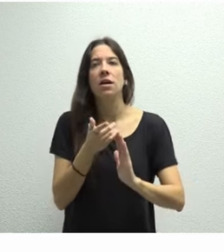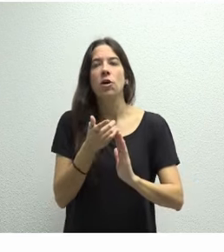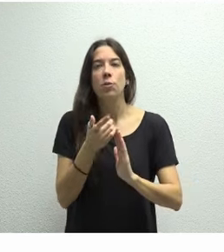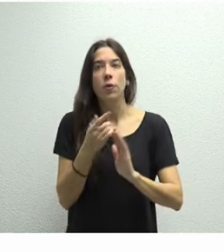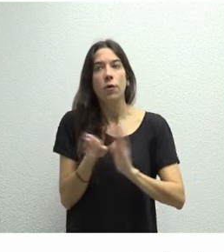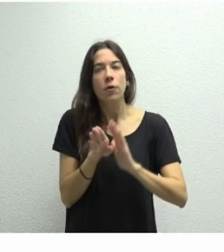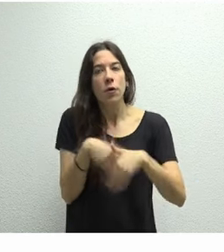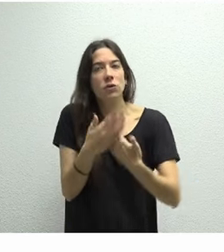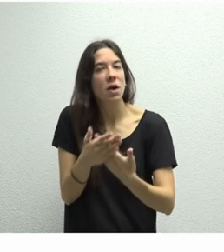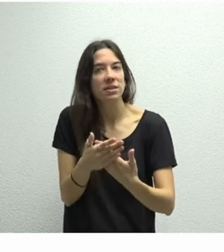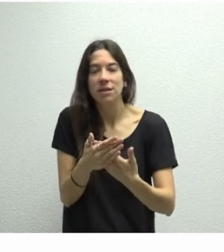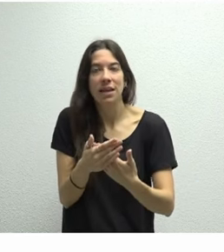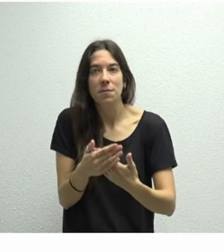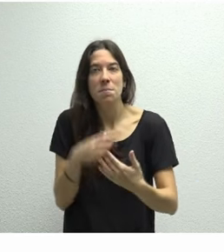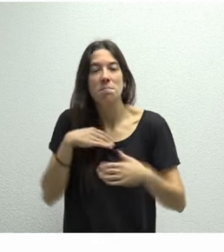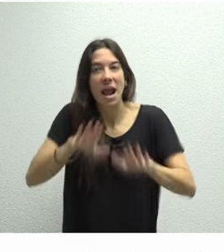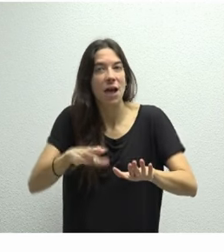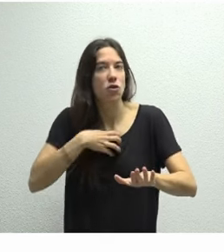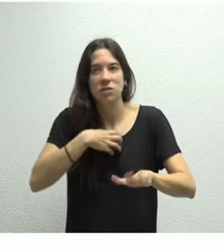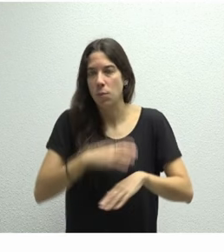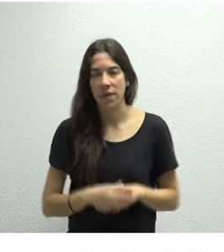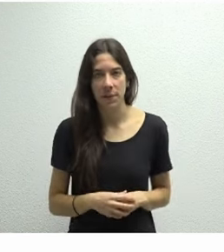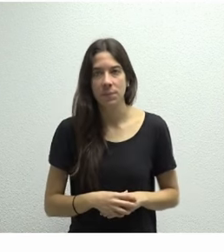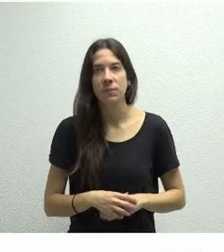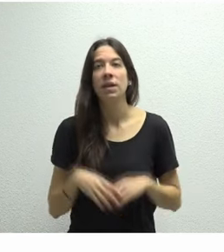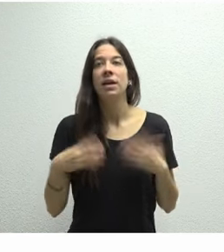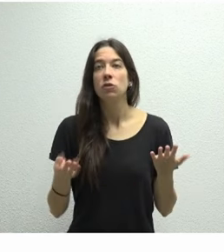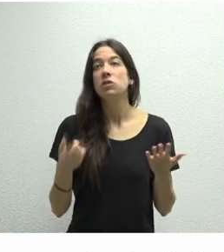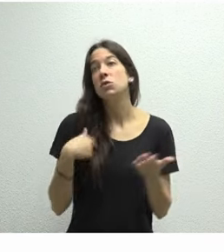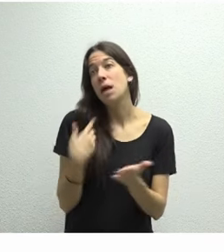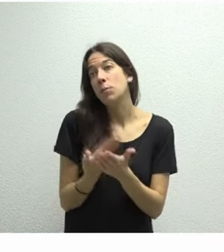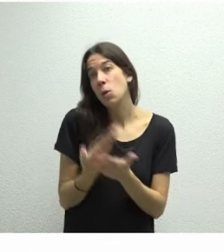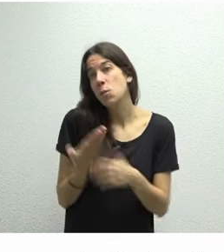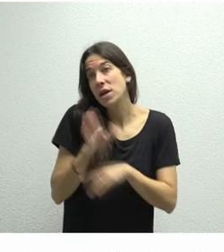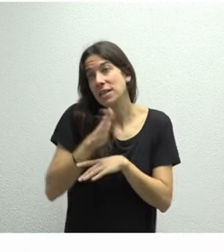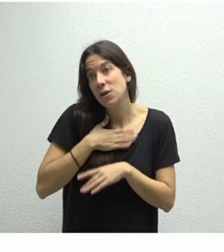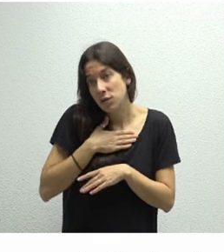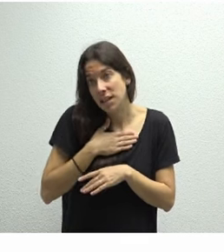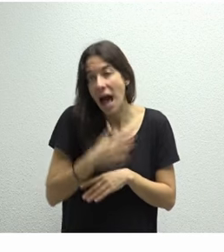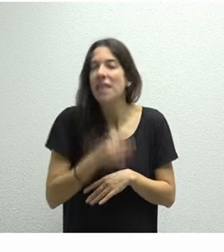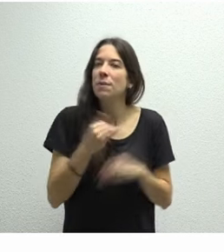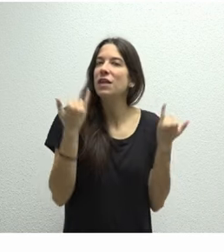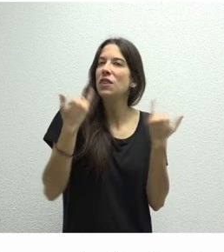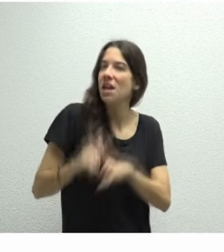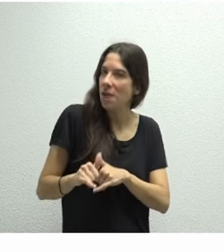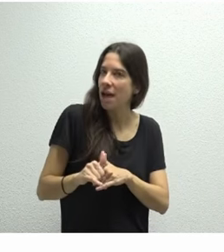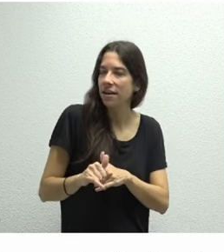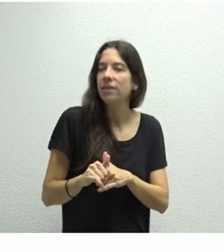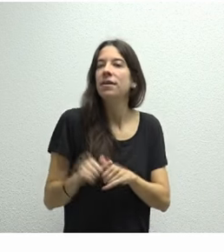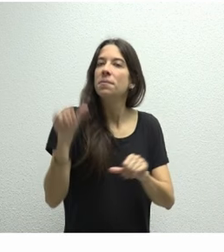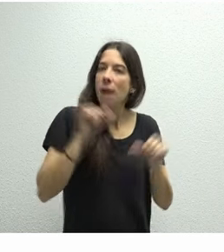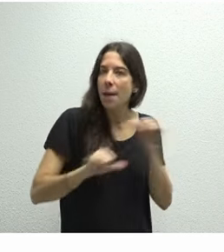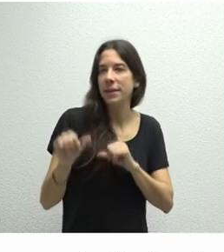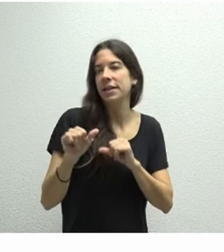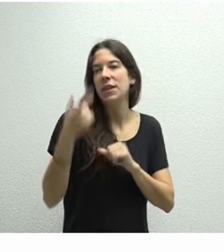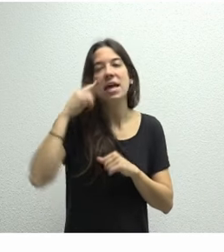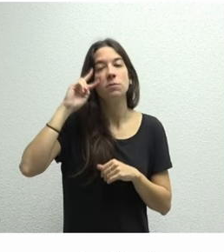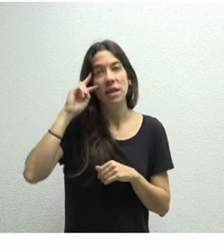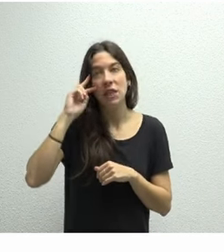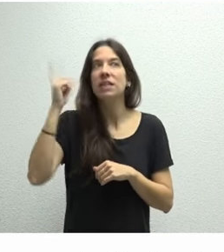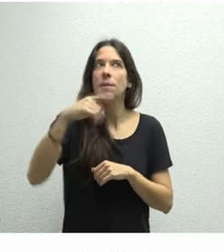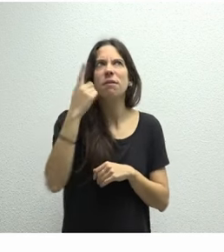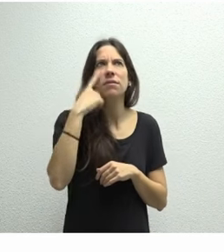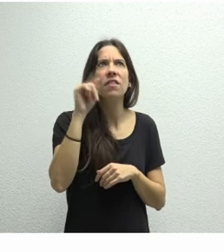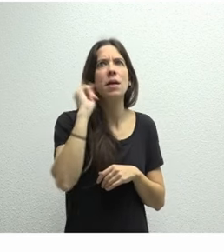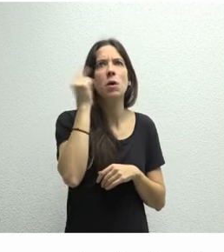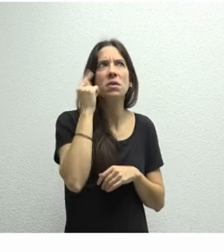entonces nuestra propuesta ap parte de celebrar a través de las experiencias es poder identificar qué barreras están